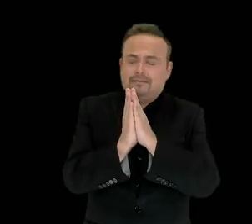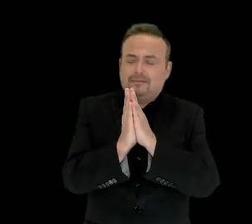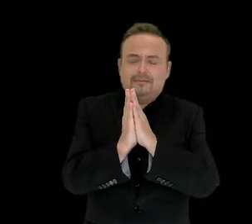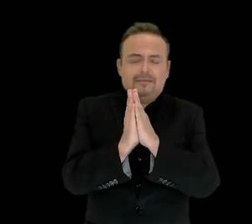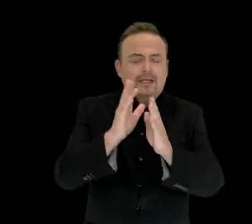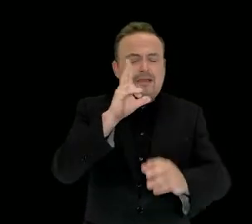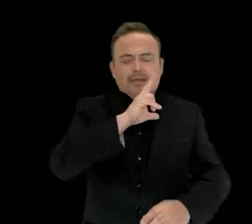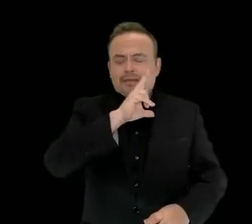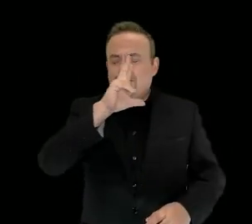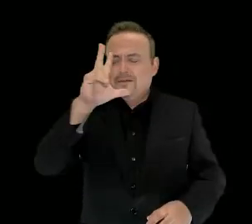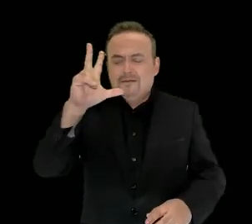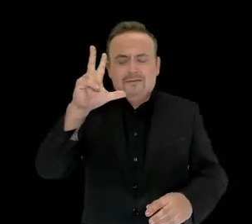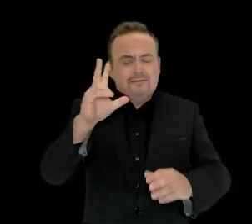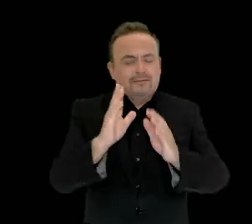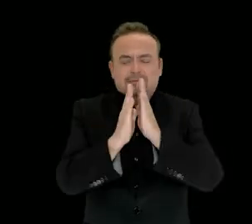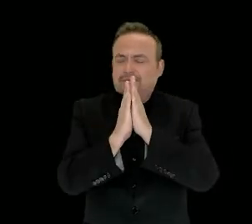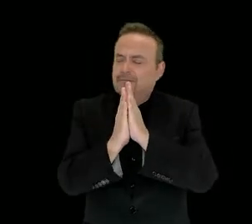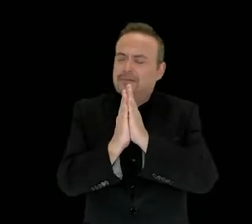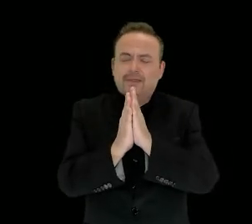Dios mío,